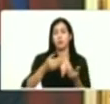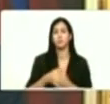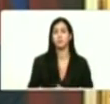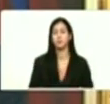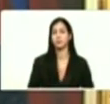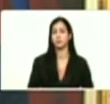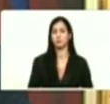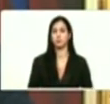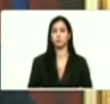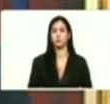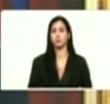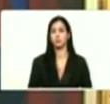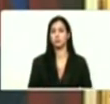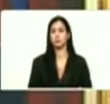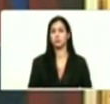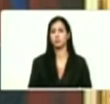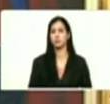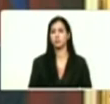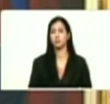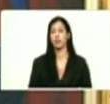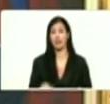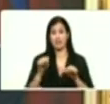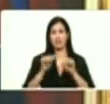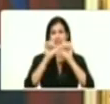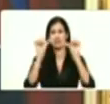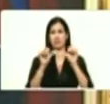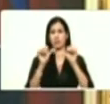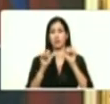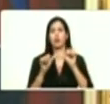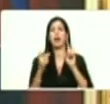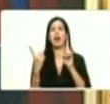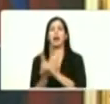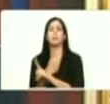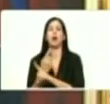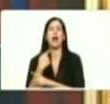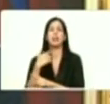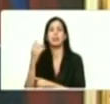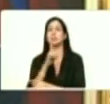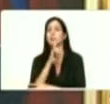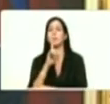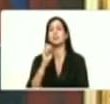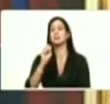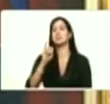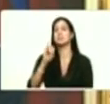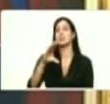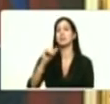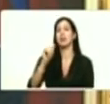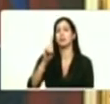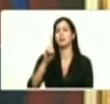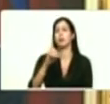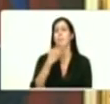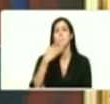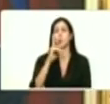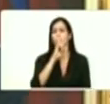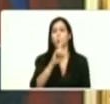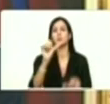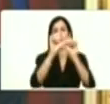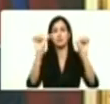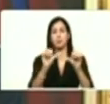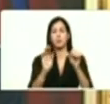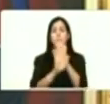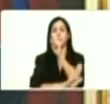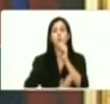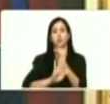y este sistema va a subsumir lo que fue el CICAT un solo sistema de